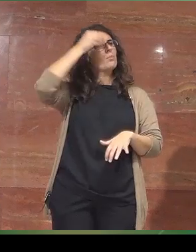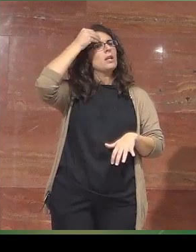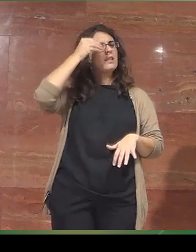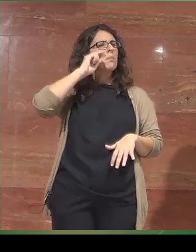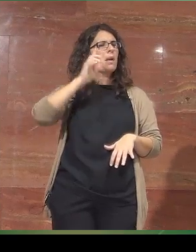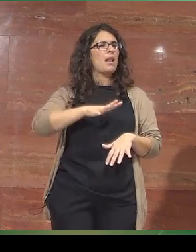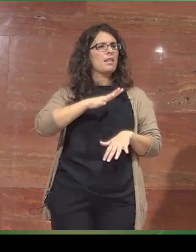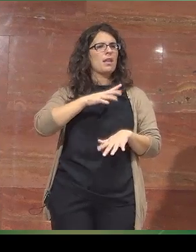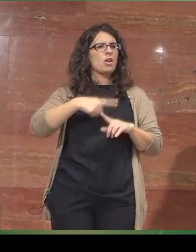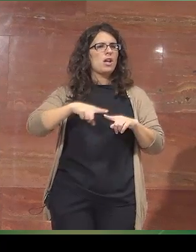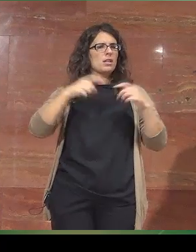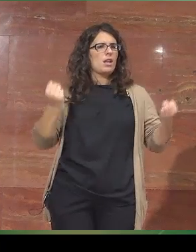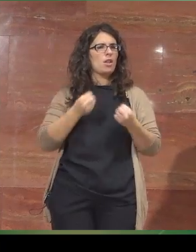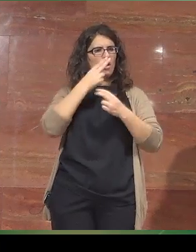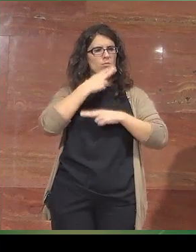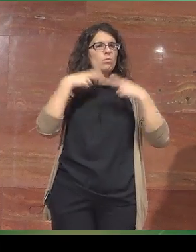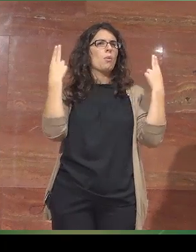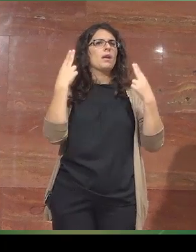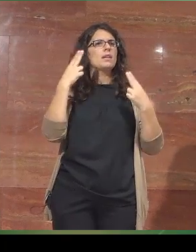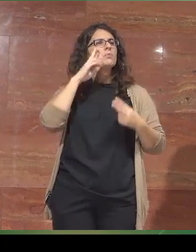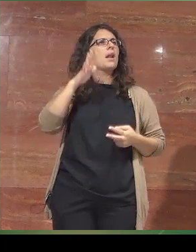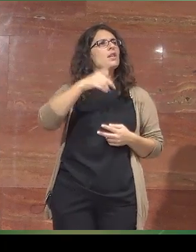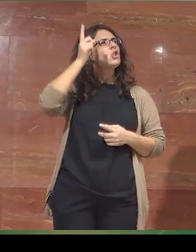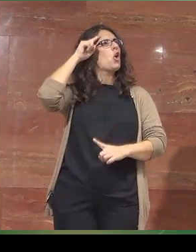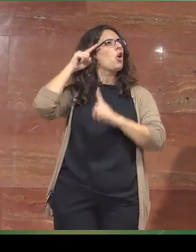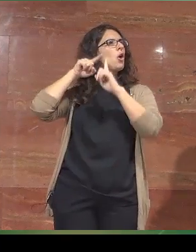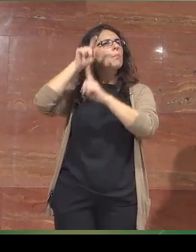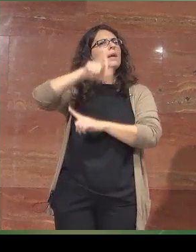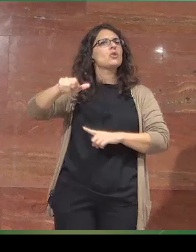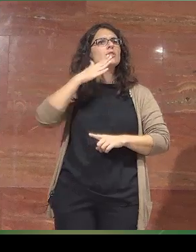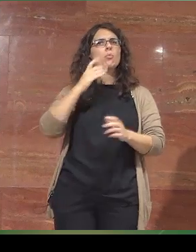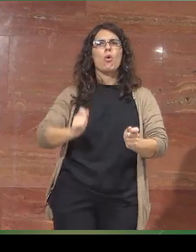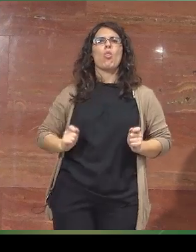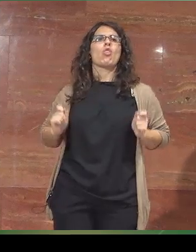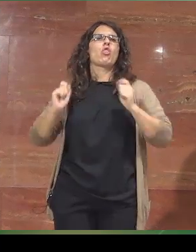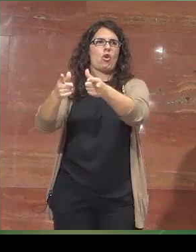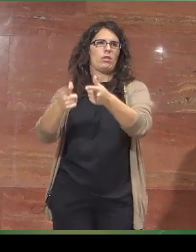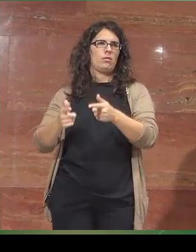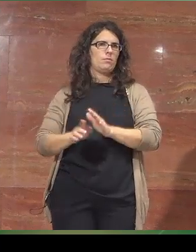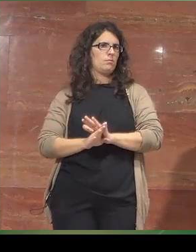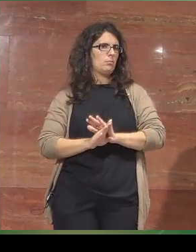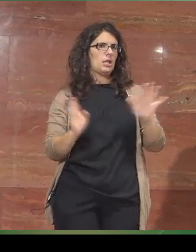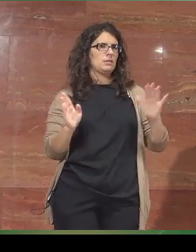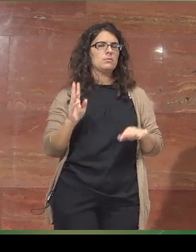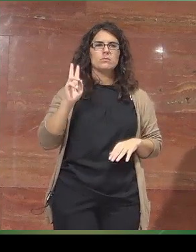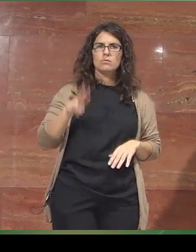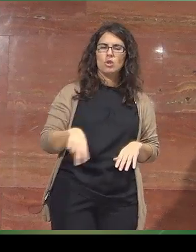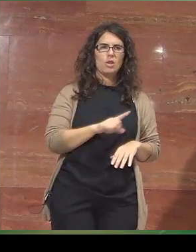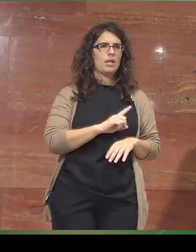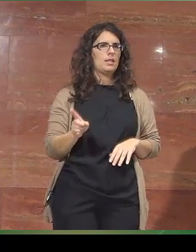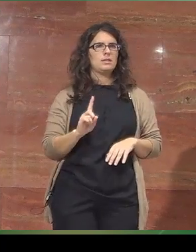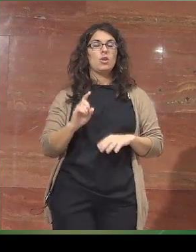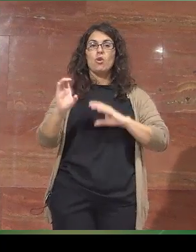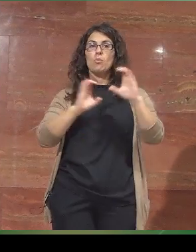a veces están pensando en las personas solo como receptores pasivos de información. No es así. La comunicación